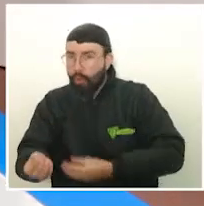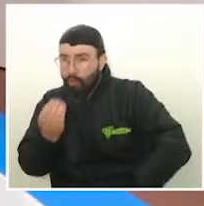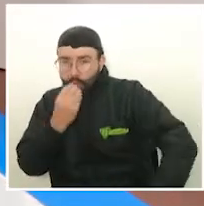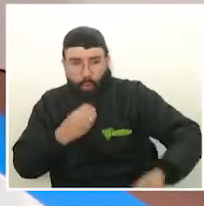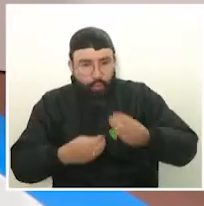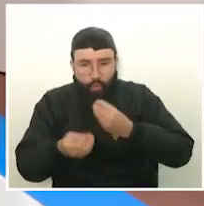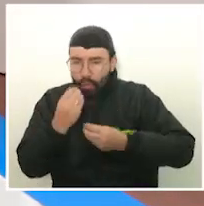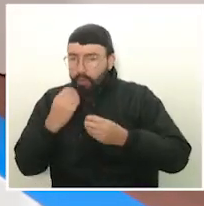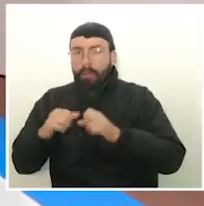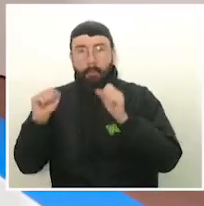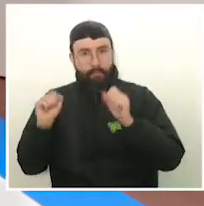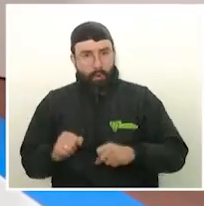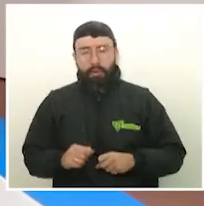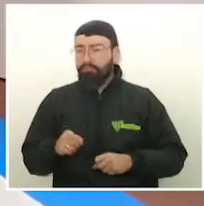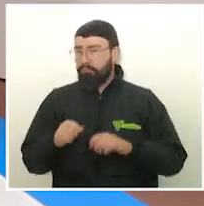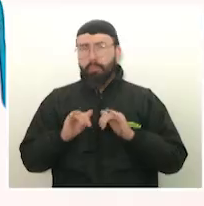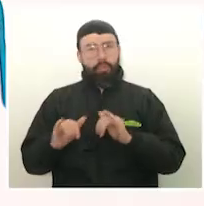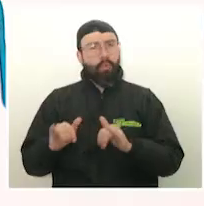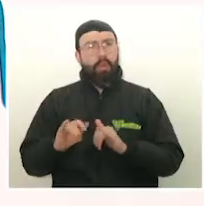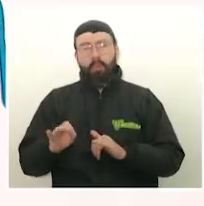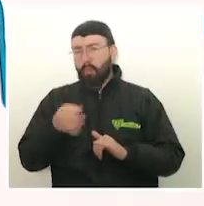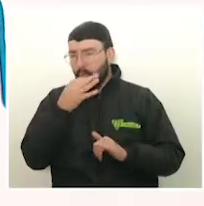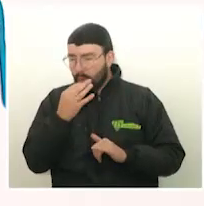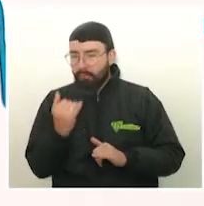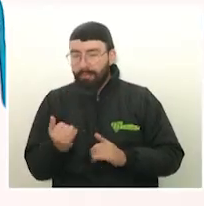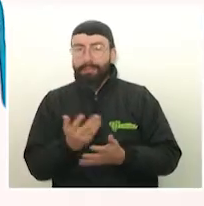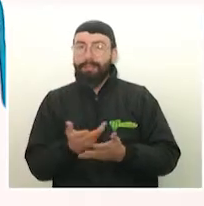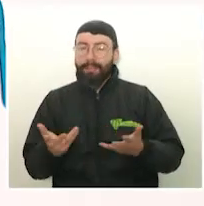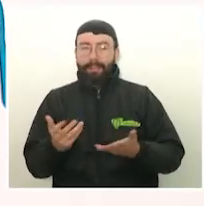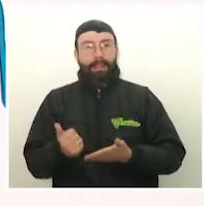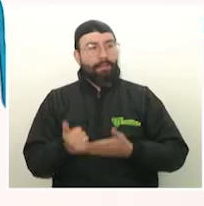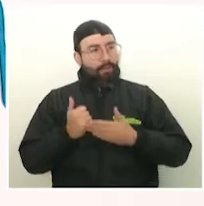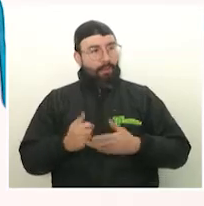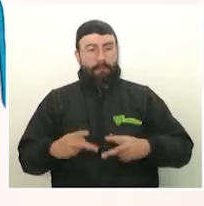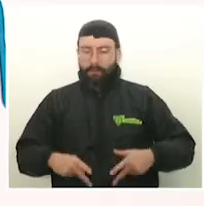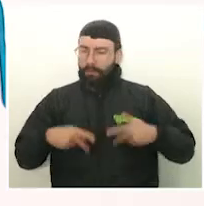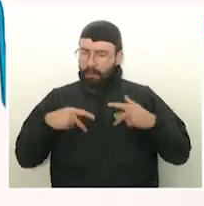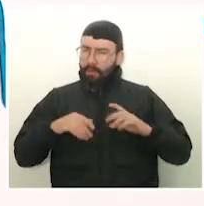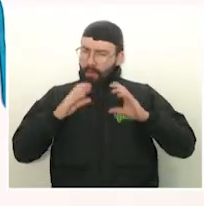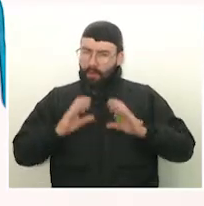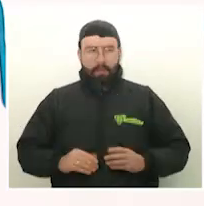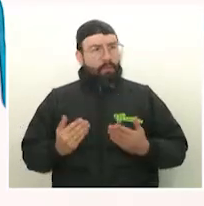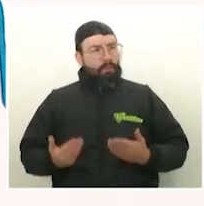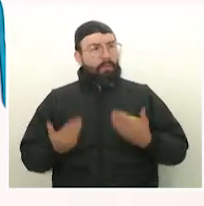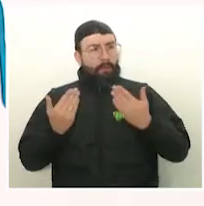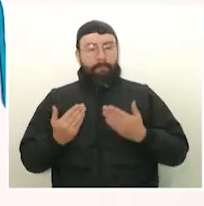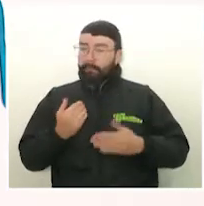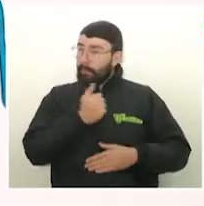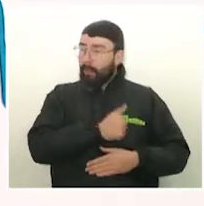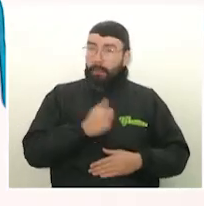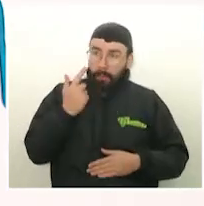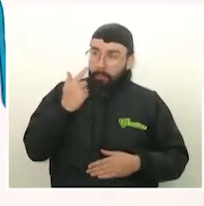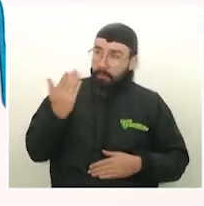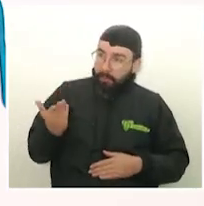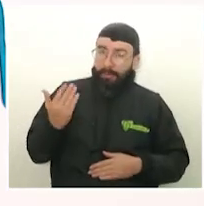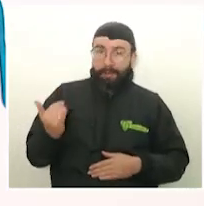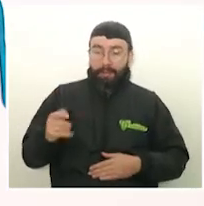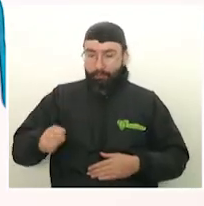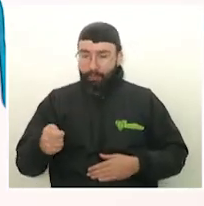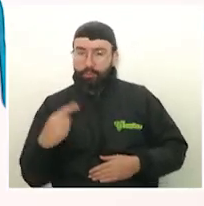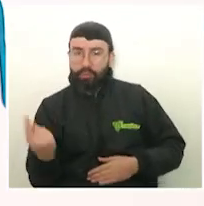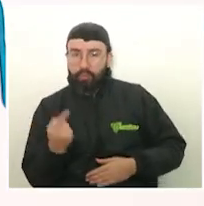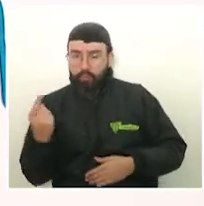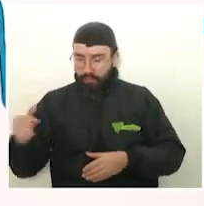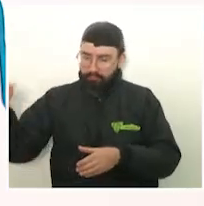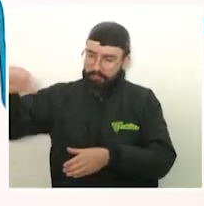ellos medicamentos, productos que realmente nos sirvan para nuestro cuerpo, y por eso queremos que ustedes vean batidos como los que hemos preparado con